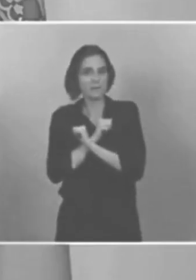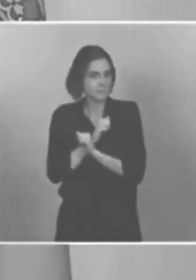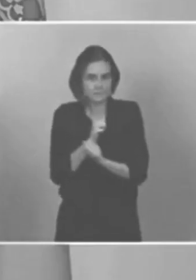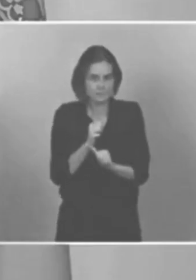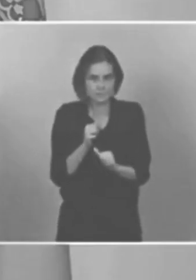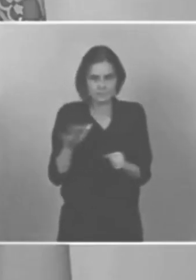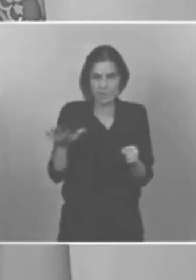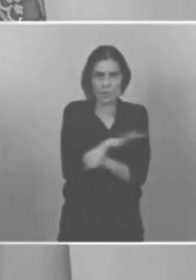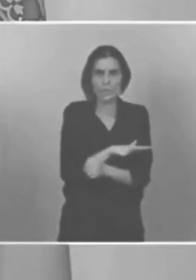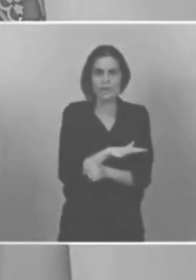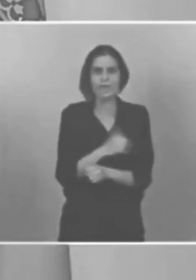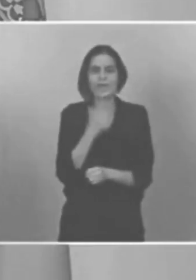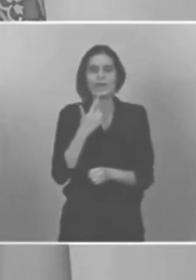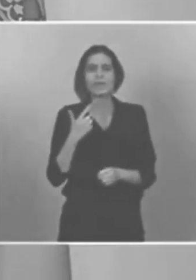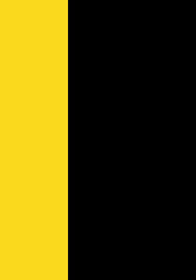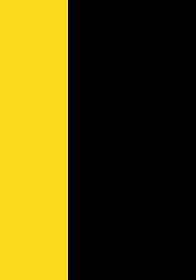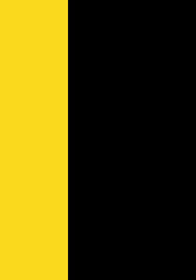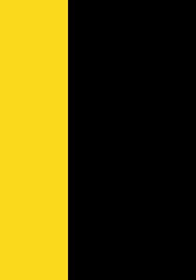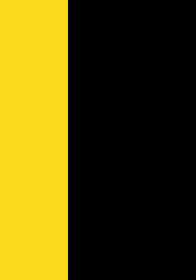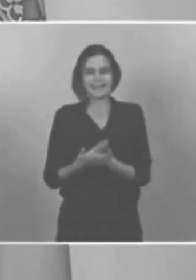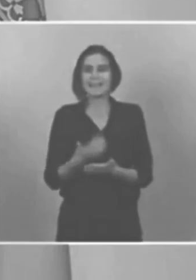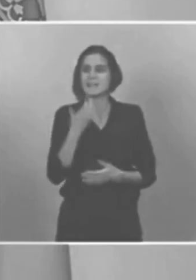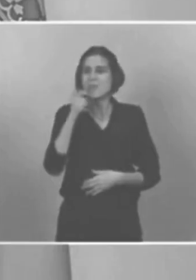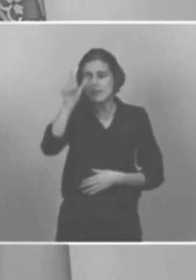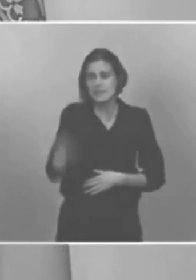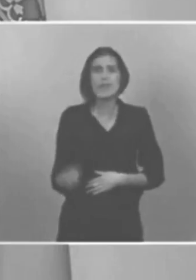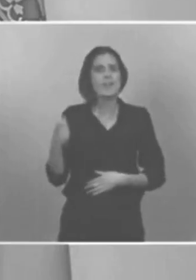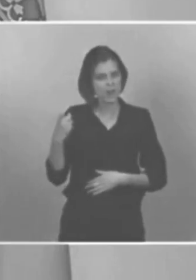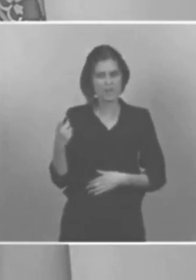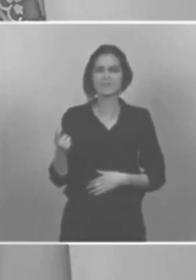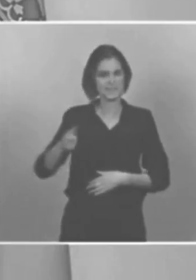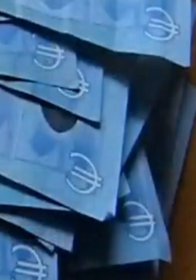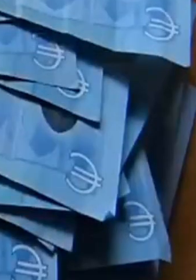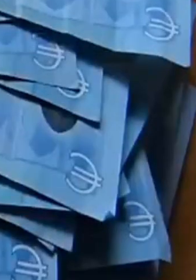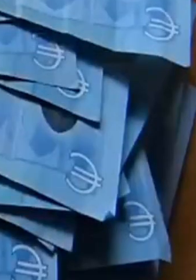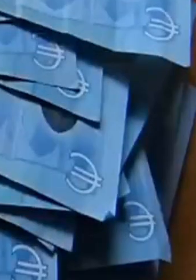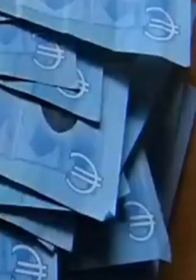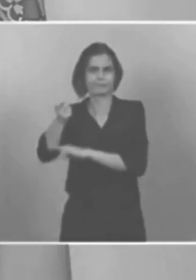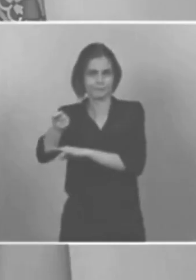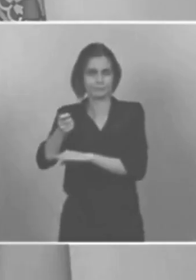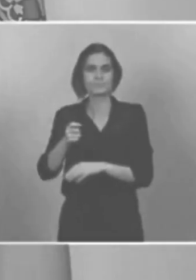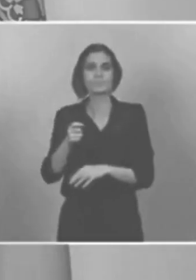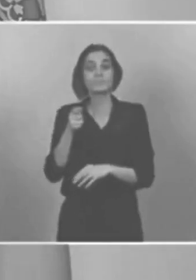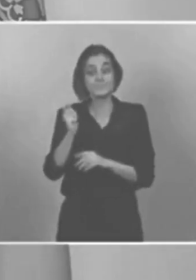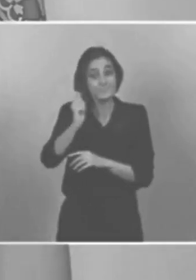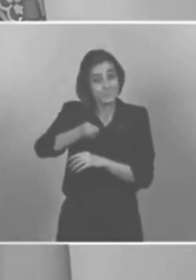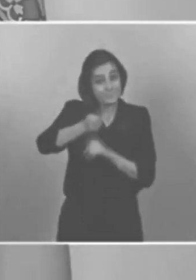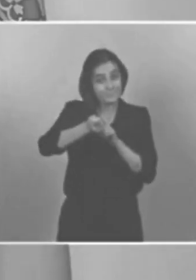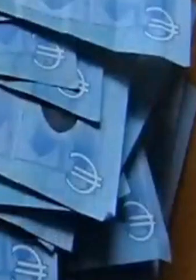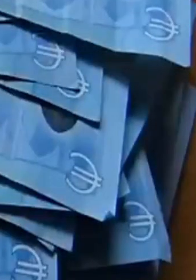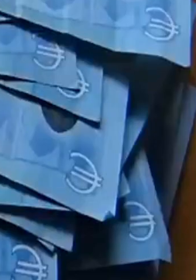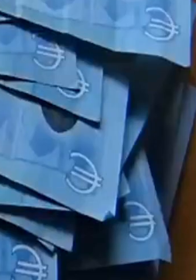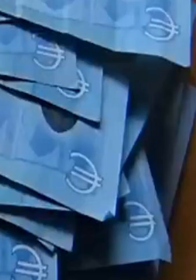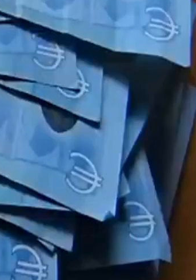mensuales. ¿Por qué? Porque el gobierno ha decidido que a esos 738 euros mensuales hay que